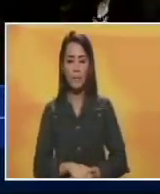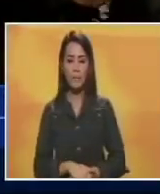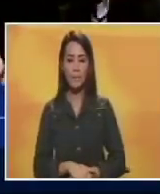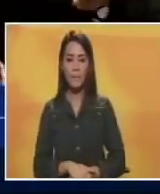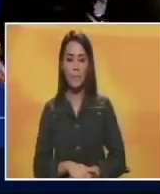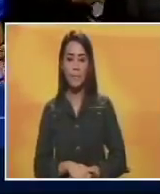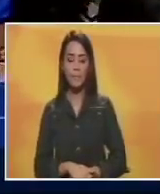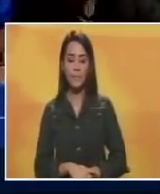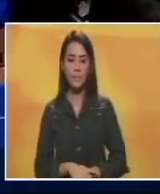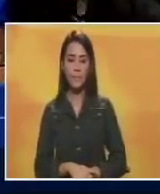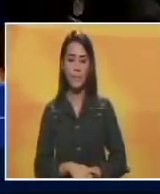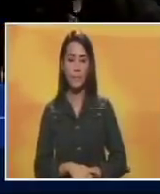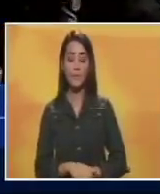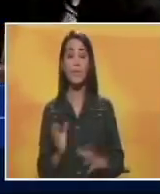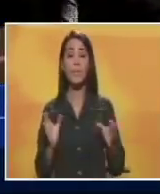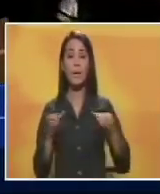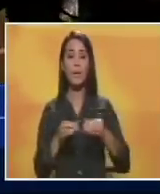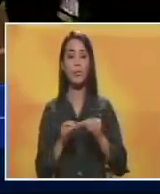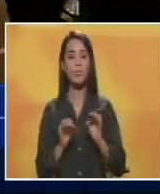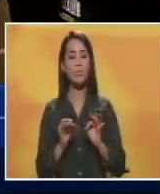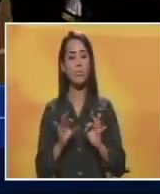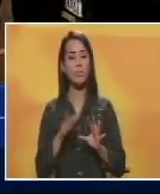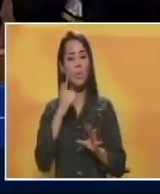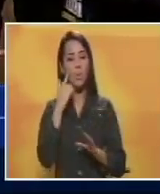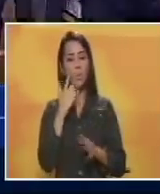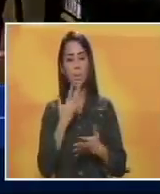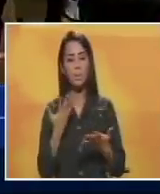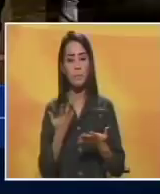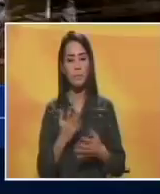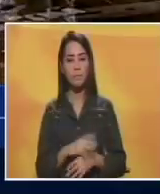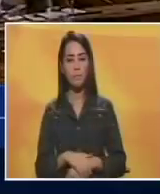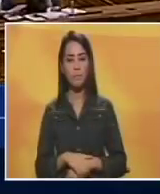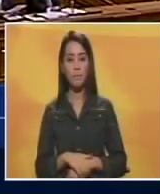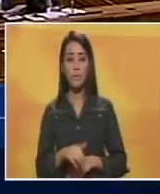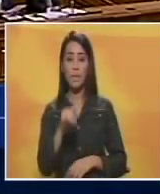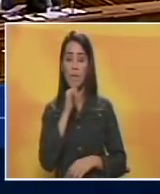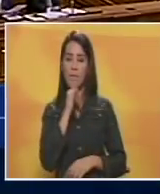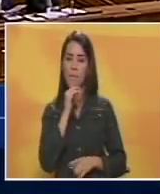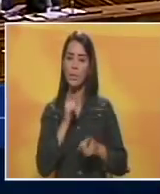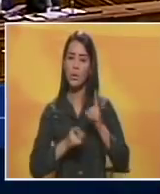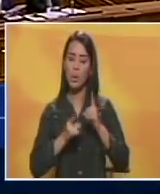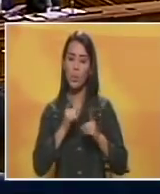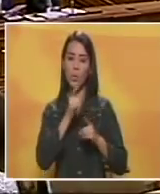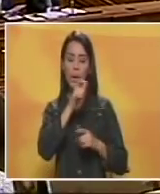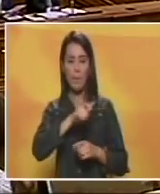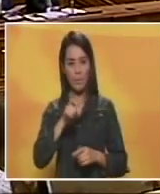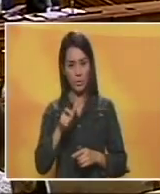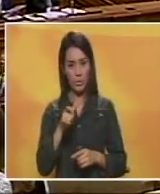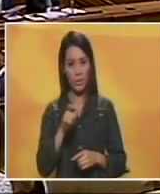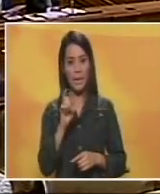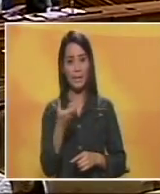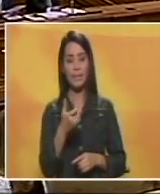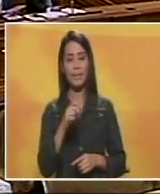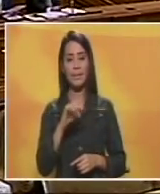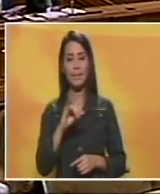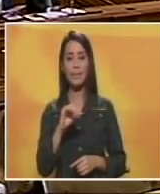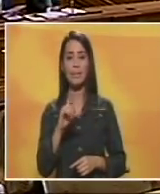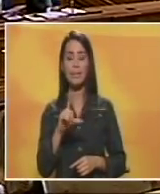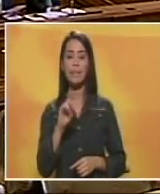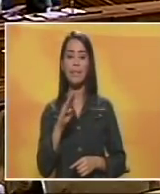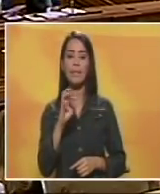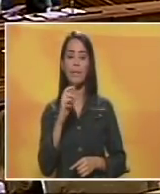sesión ordinaria, que iniciara la sesión ordinaria, pudimos recoger algunas declaraciones de Gilbert Caro, quien